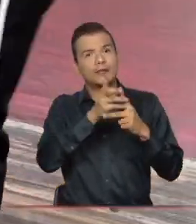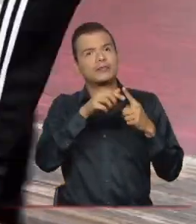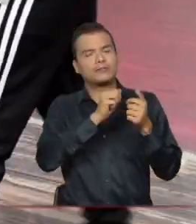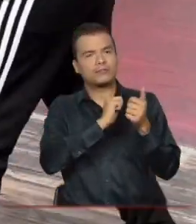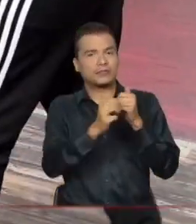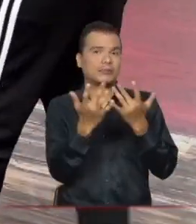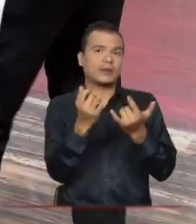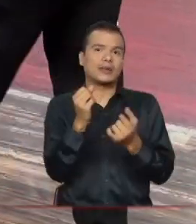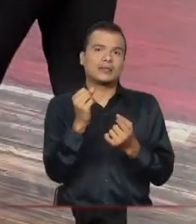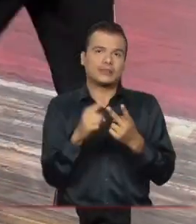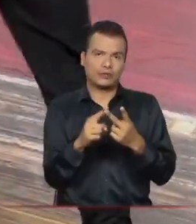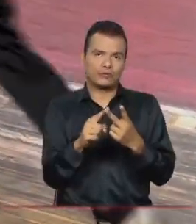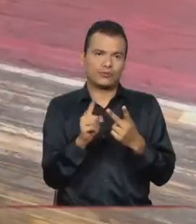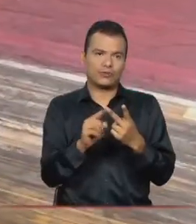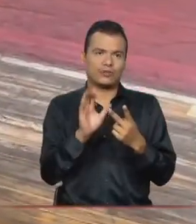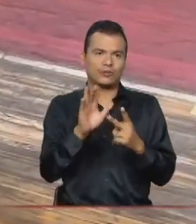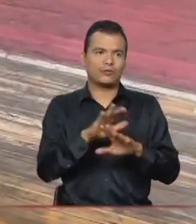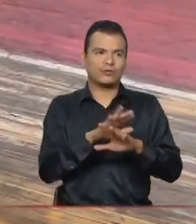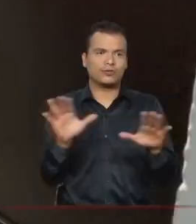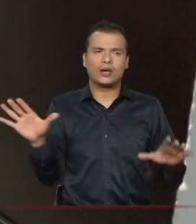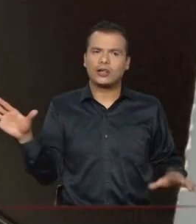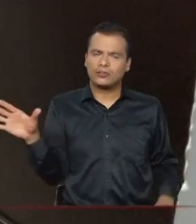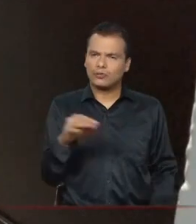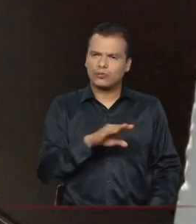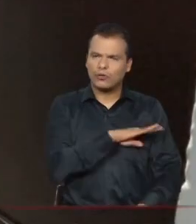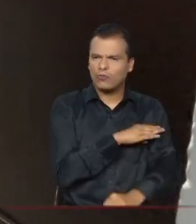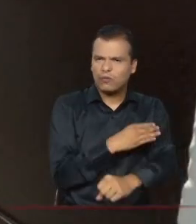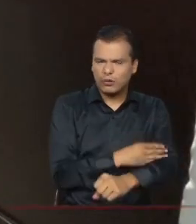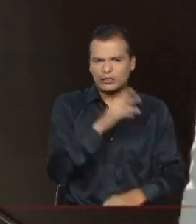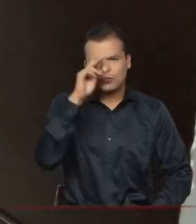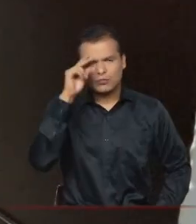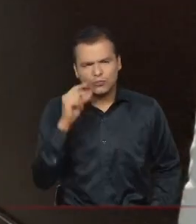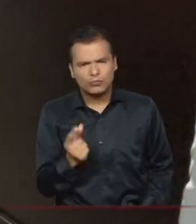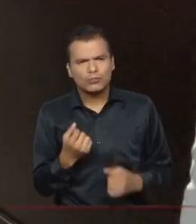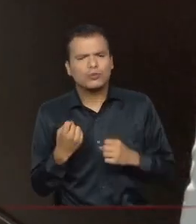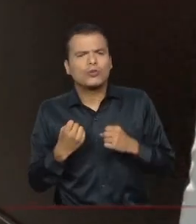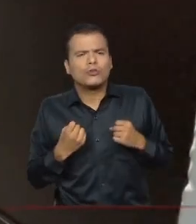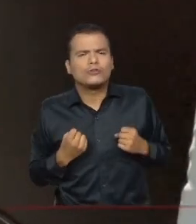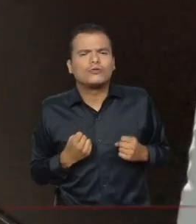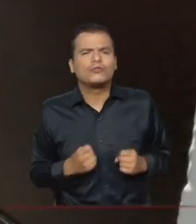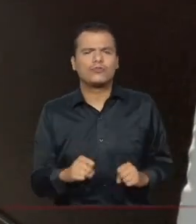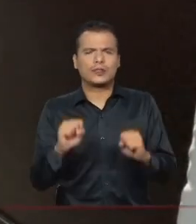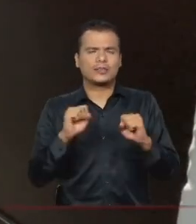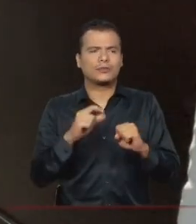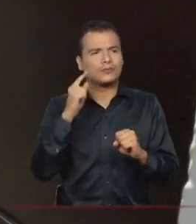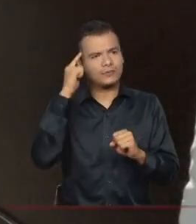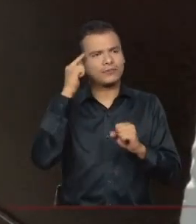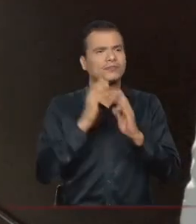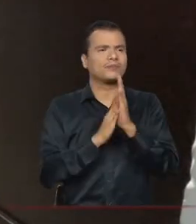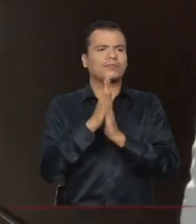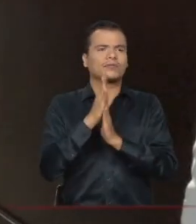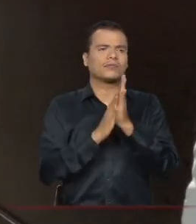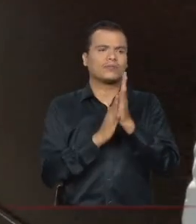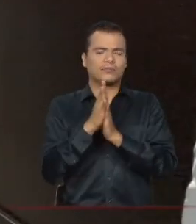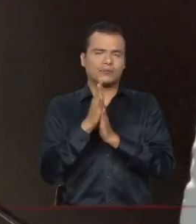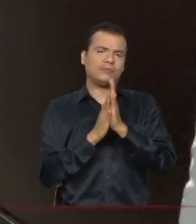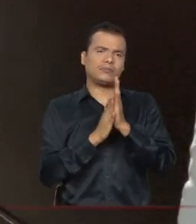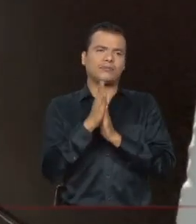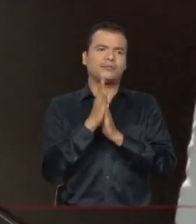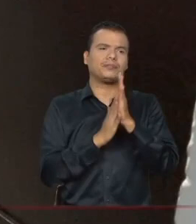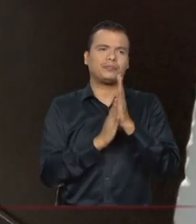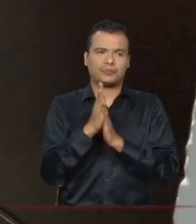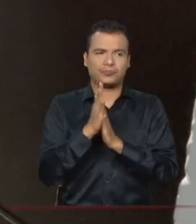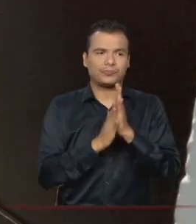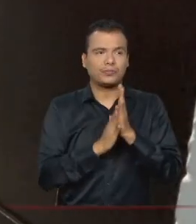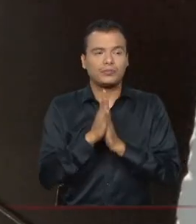y con el tesón, la consagración que ellas tienen, lo que anhelo y lo que quisiera disfrutar es